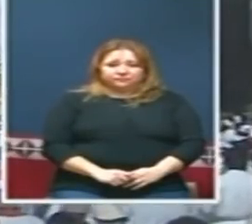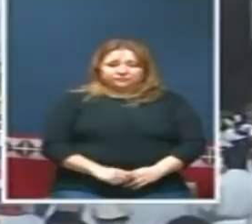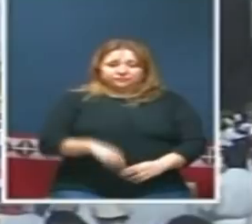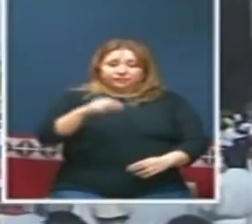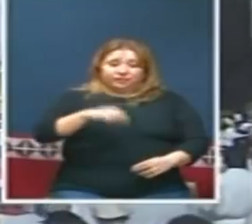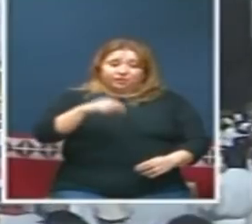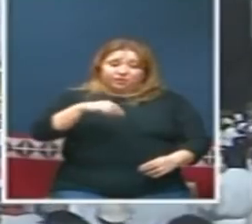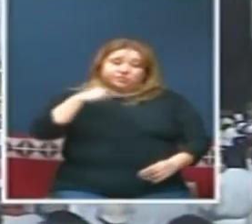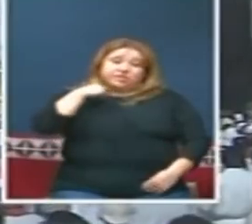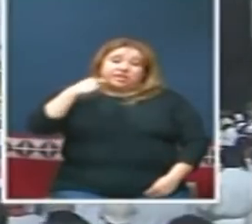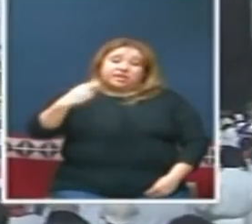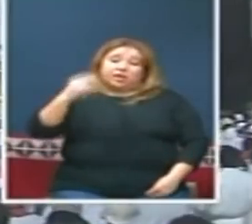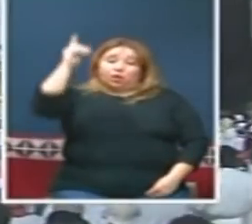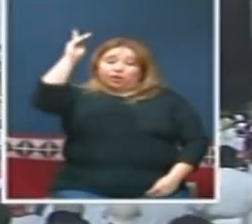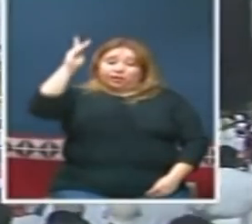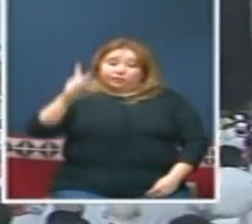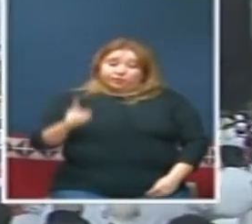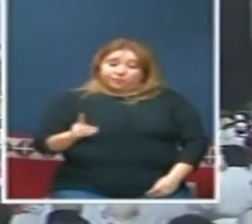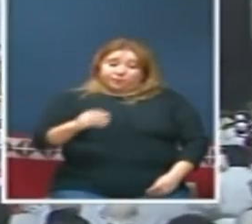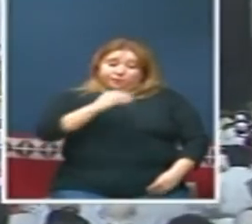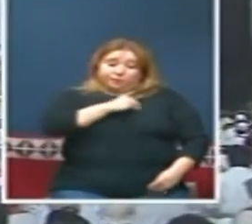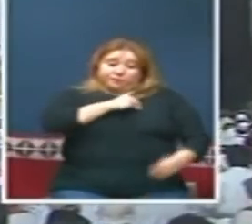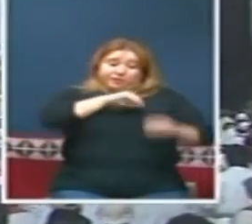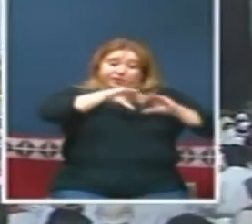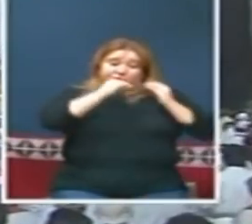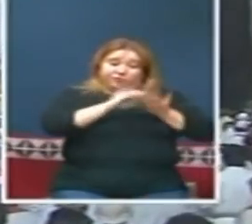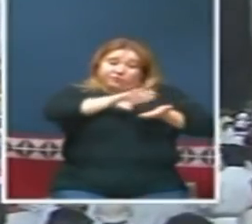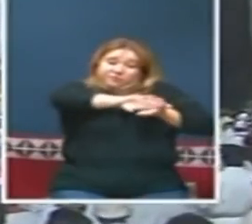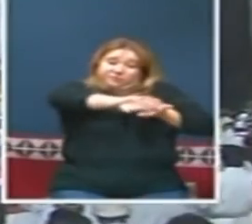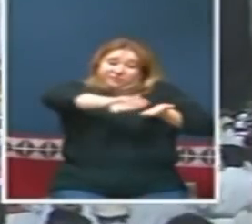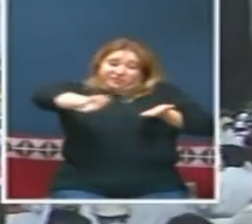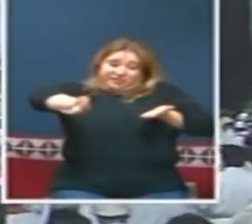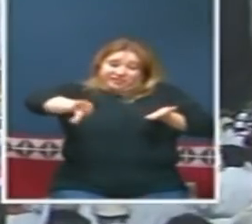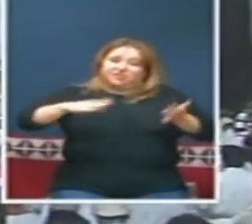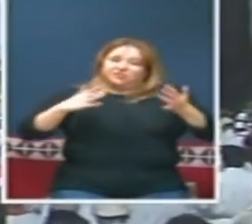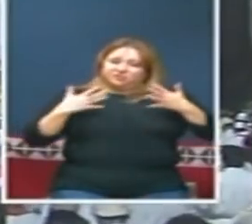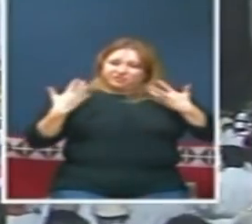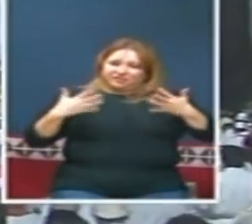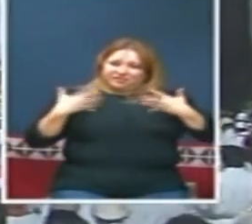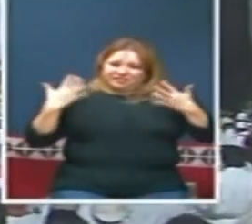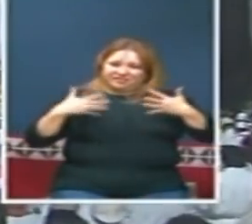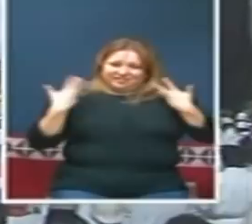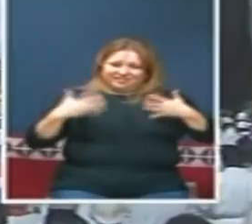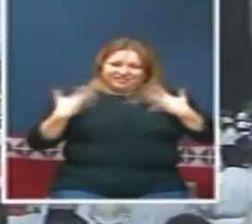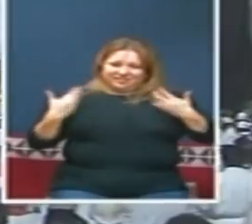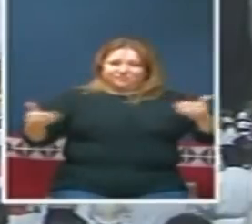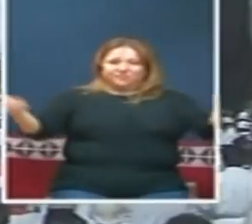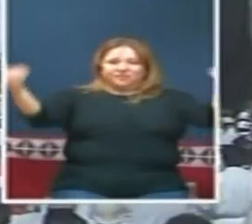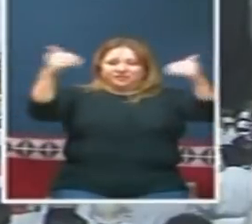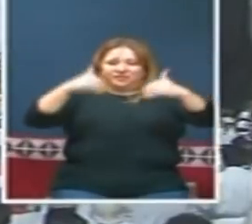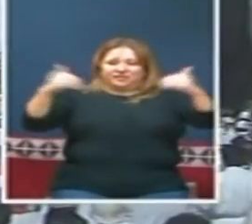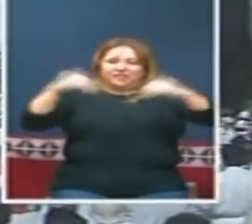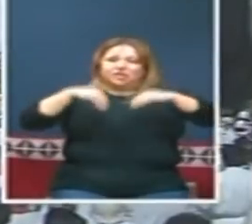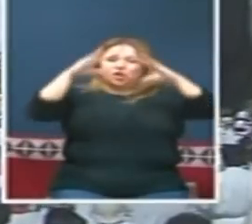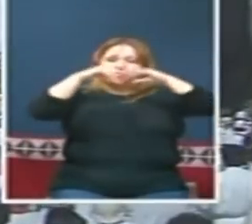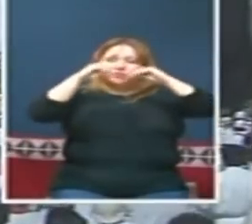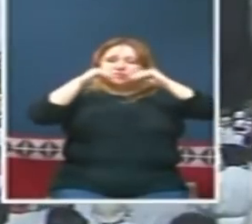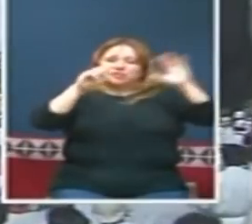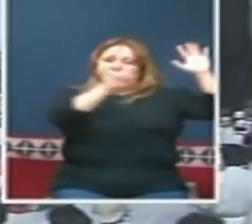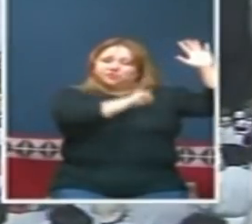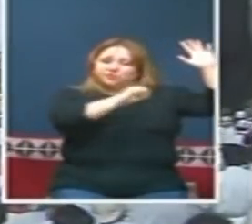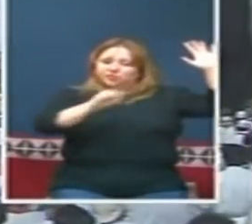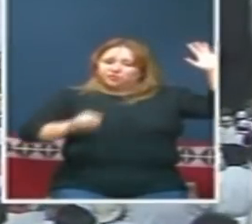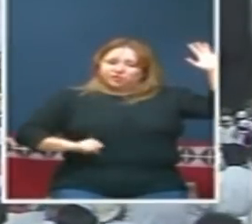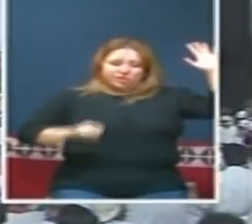Este es el Cordero de Dios que quita el pecado del mundo. Dichosos los invitados a la cena del Señor. Señor, no